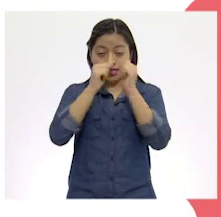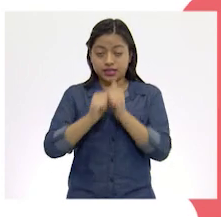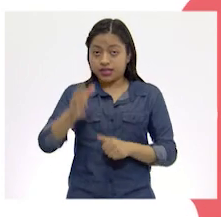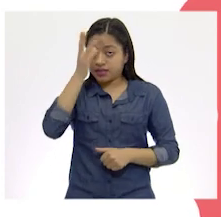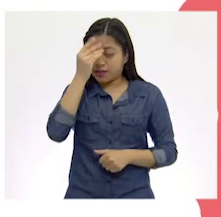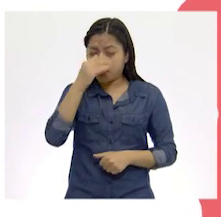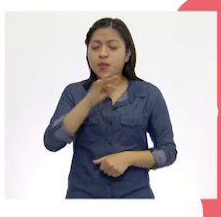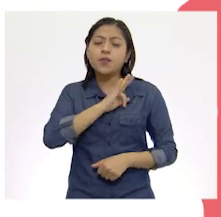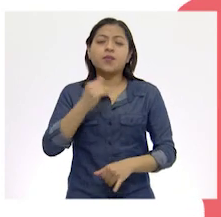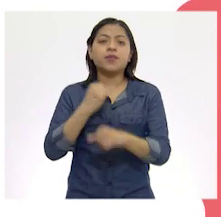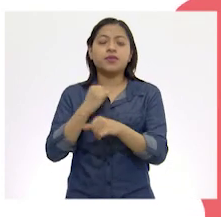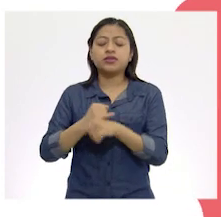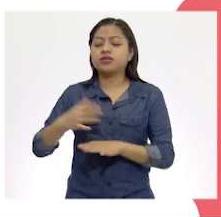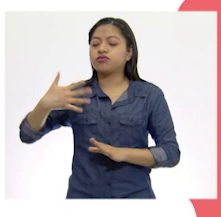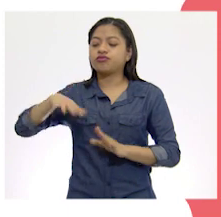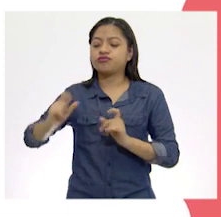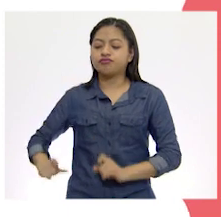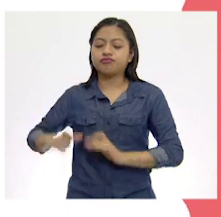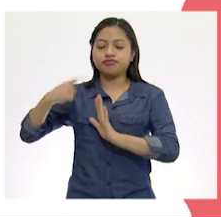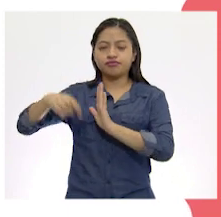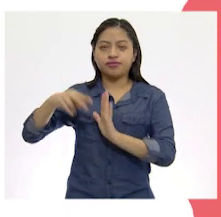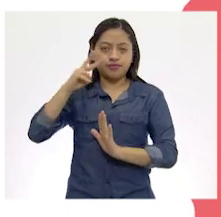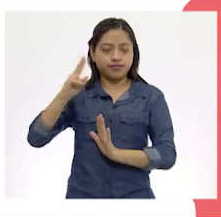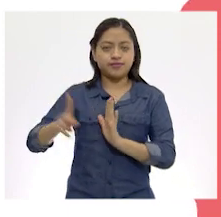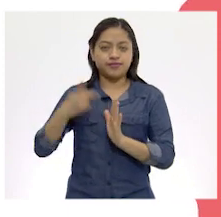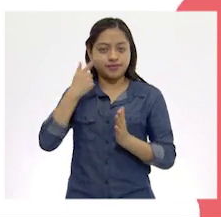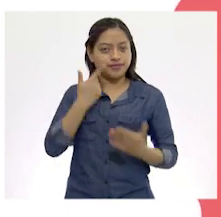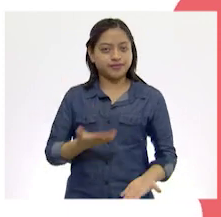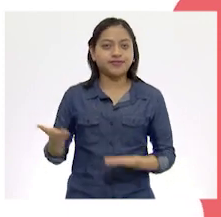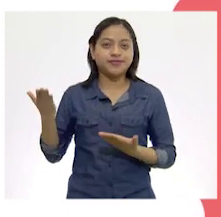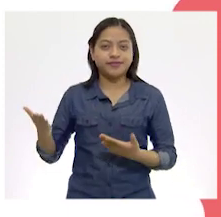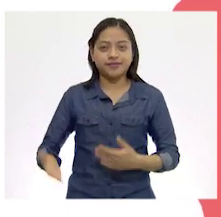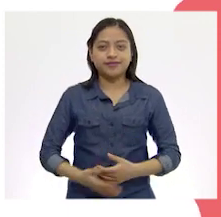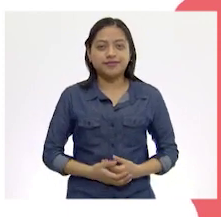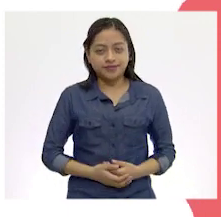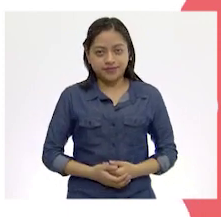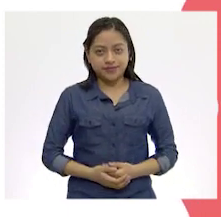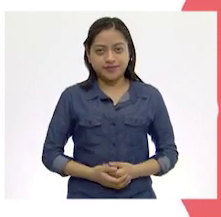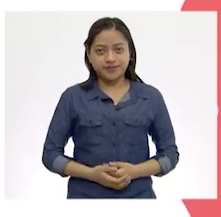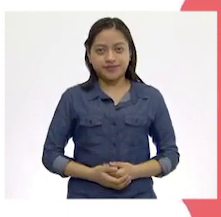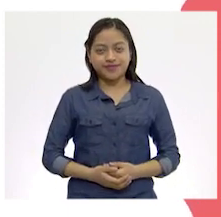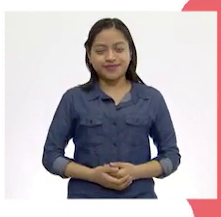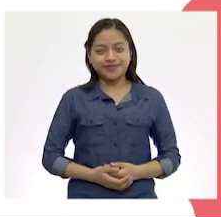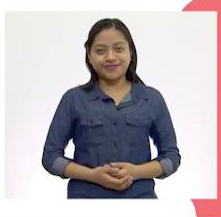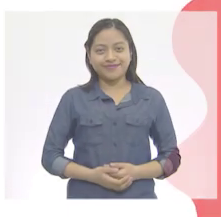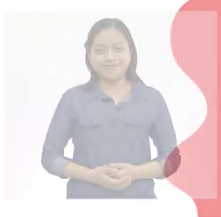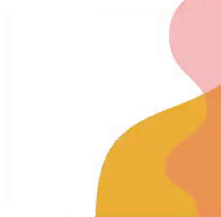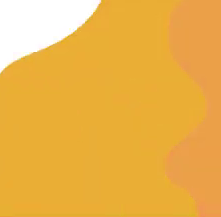encontrar en la siguiente liga: aprendeencasa.sep.gob.mx.